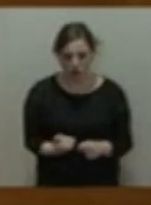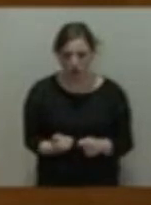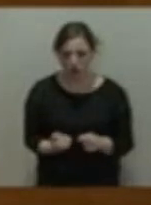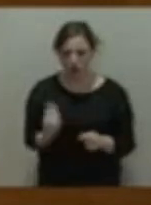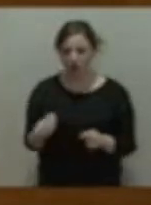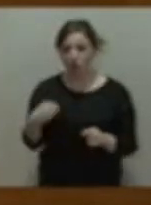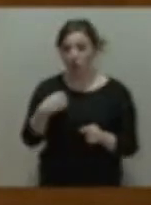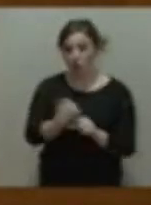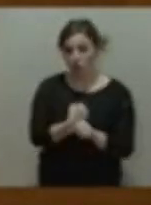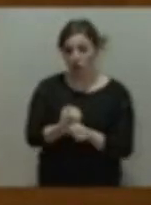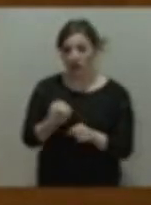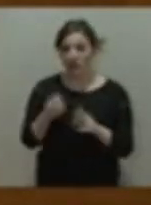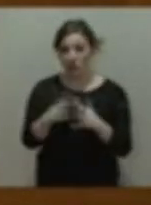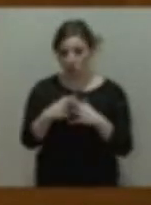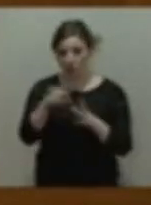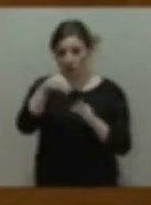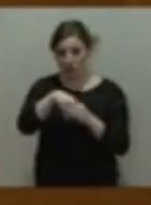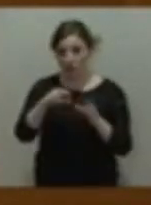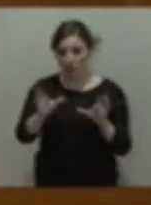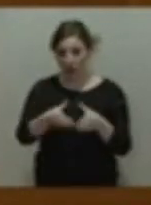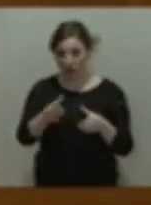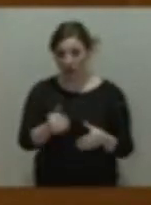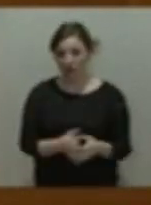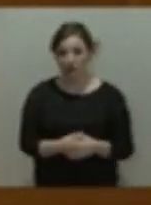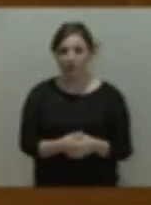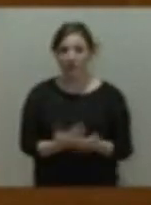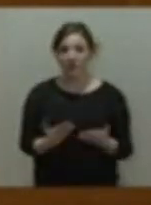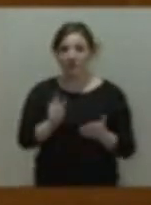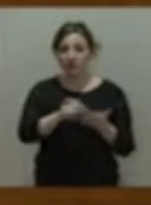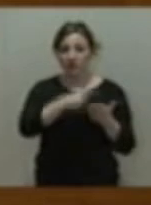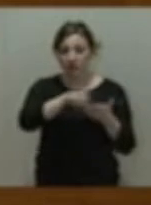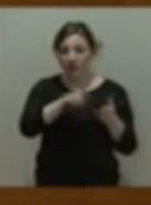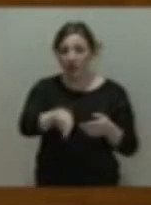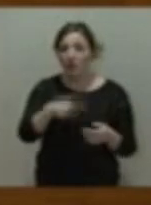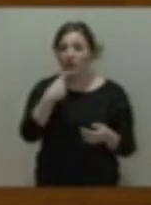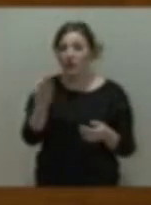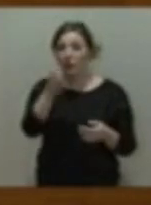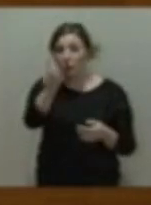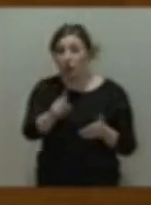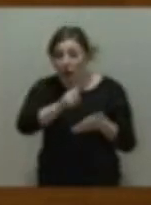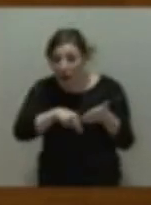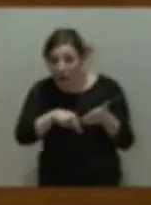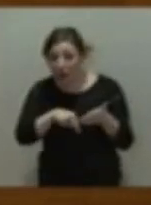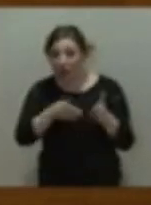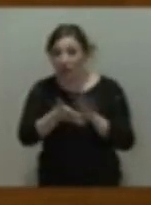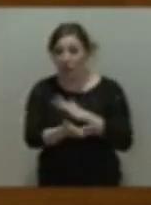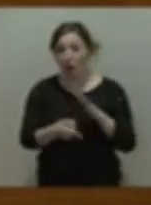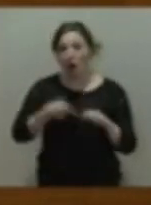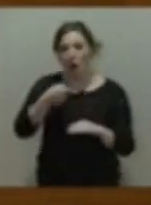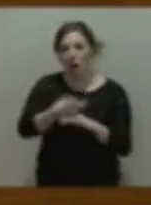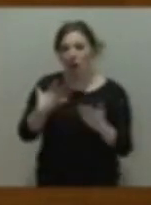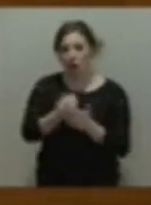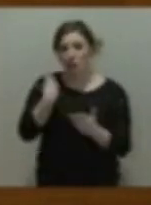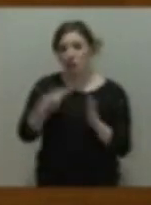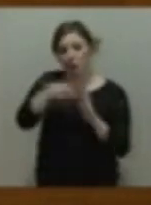funciones estructurales de las plantillas. El contrato de arrendamiento también dice que el arrendatario está obligado a cumplir todas las obligaciones previstas por la